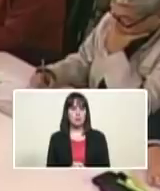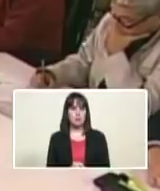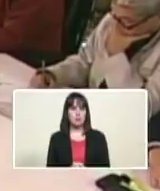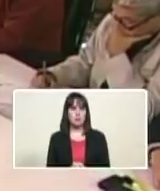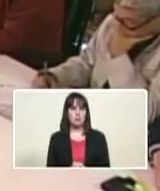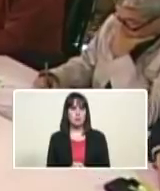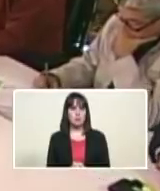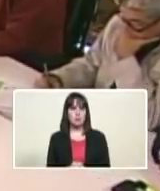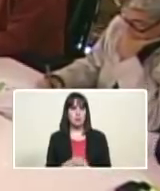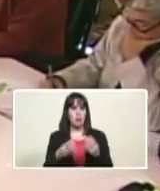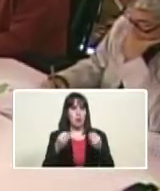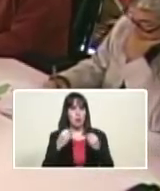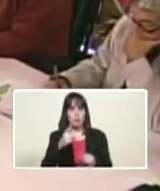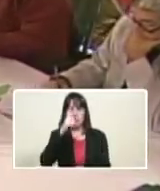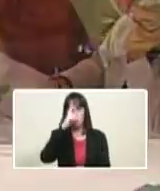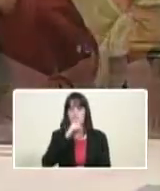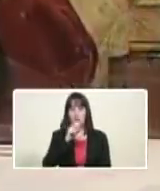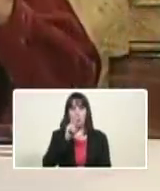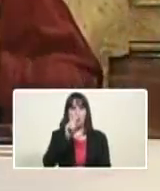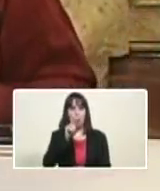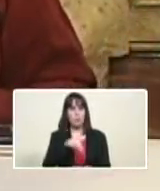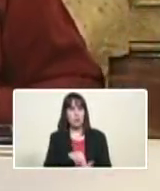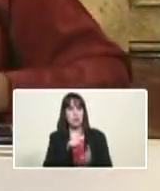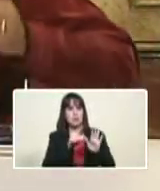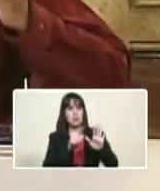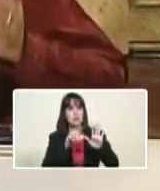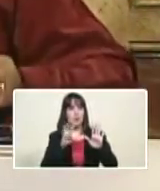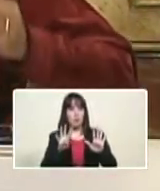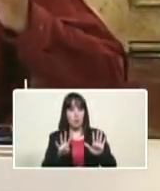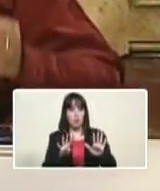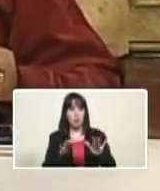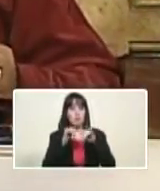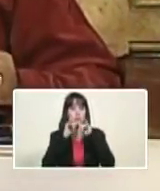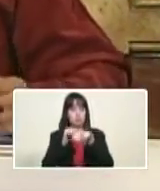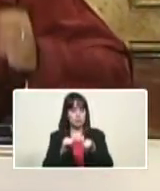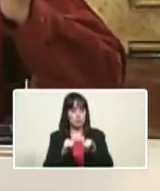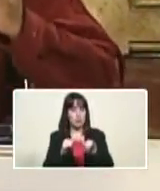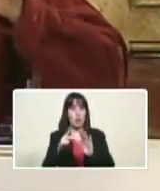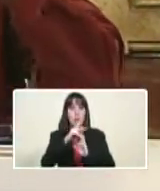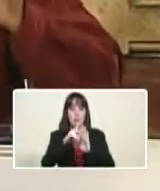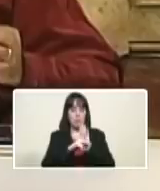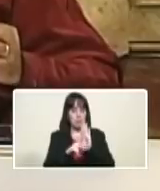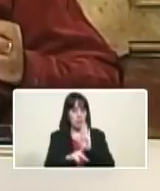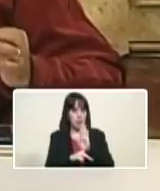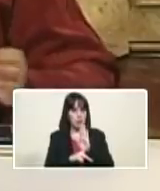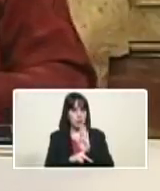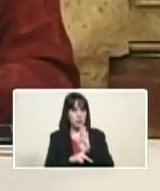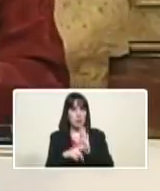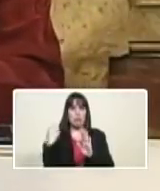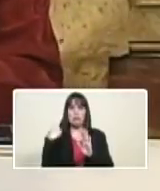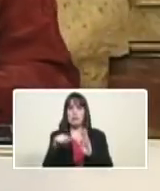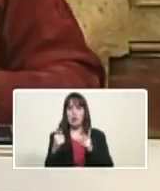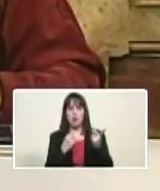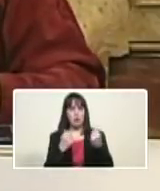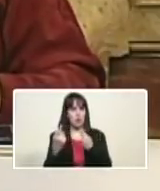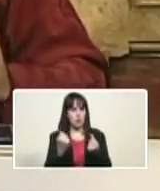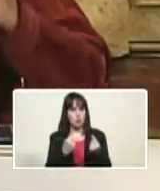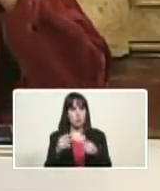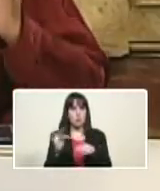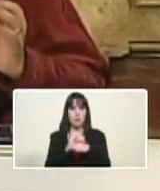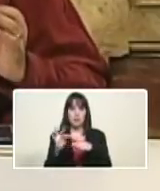el año 2019. Lo puedo anunciar. Tengo el plan y tengo los recursos para el